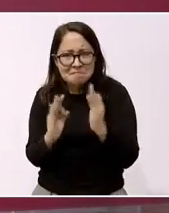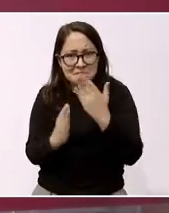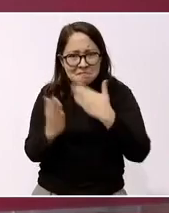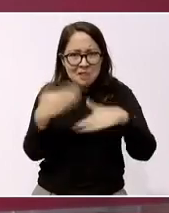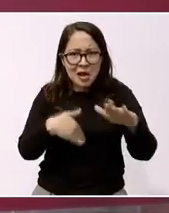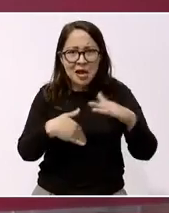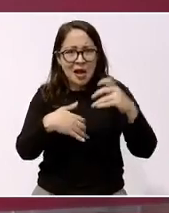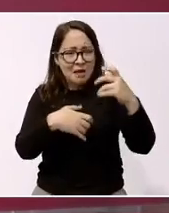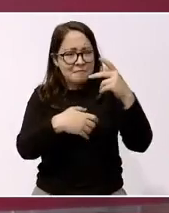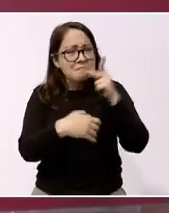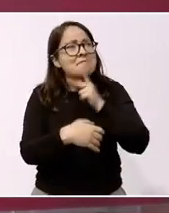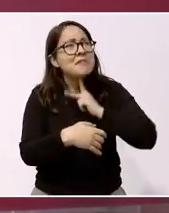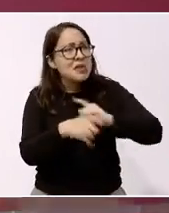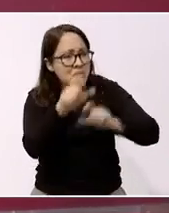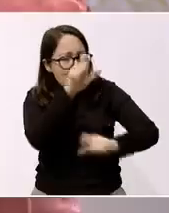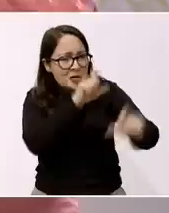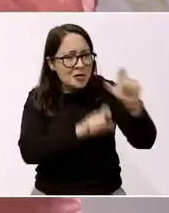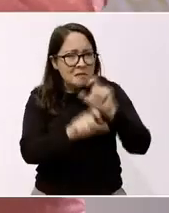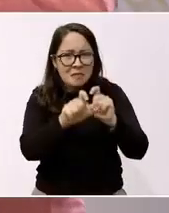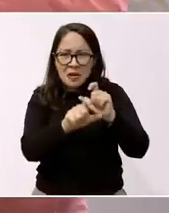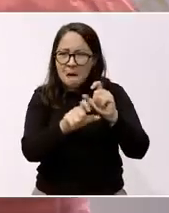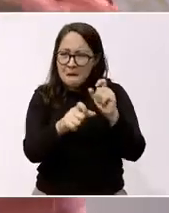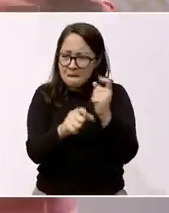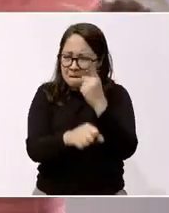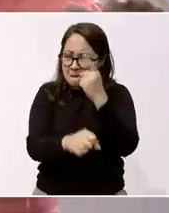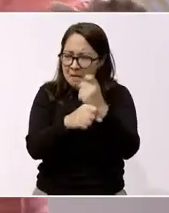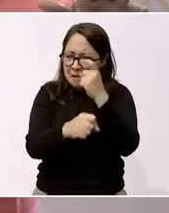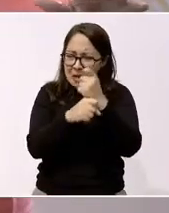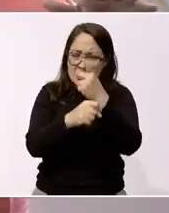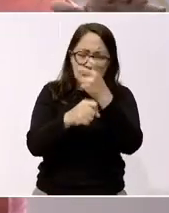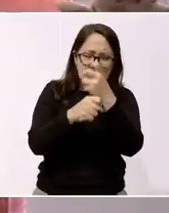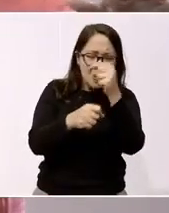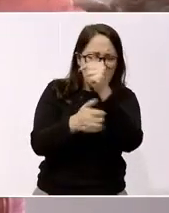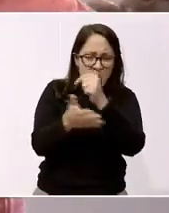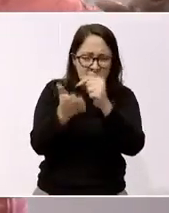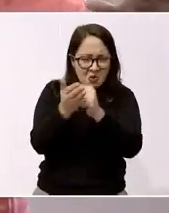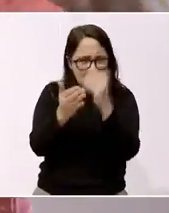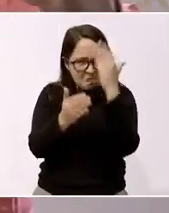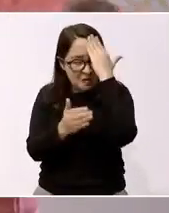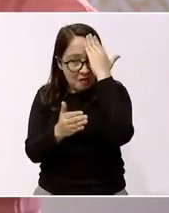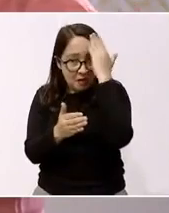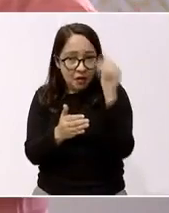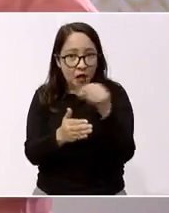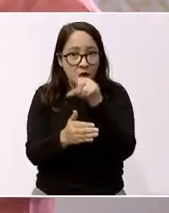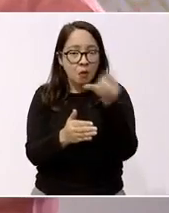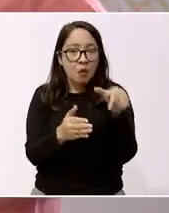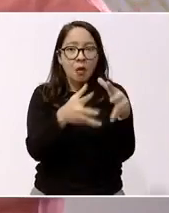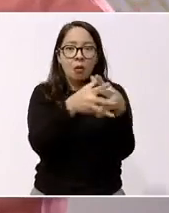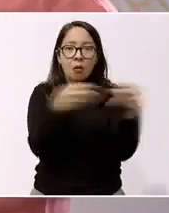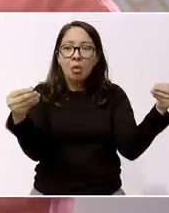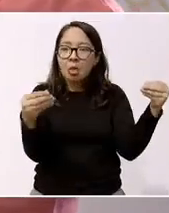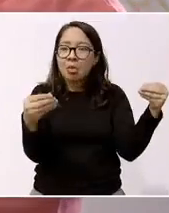petroquímico en el mundo y todo se convirtió en chatarra.